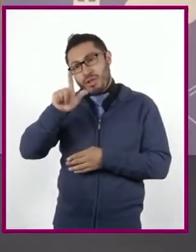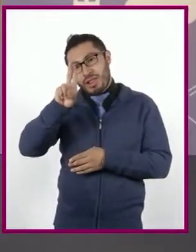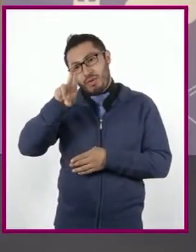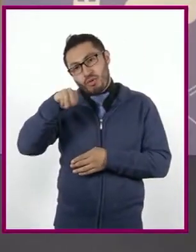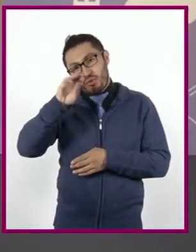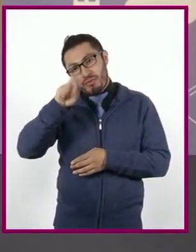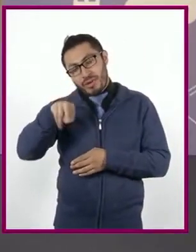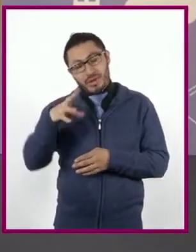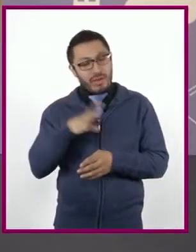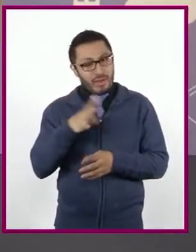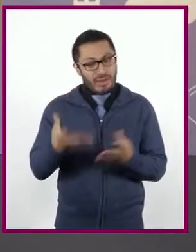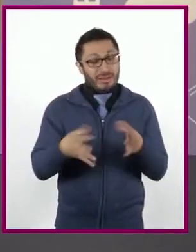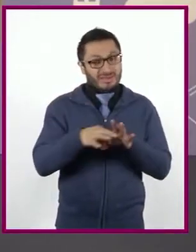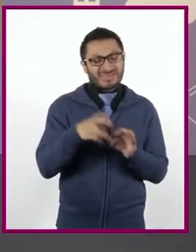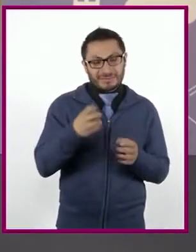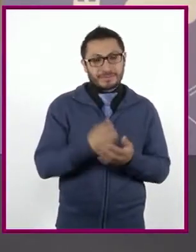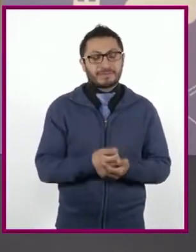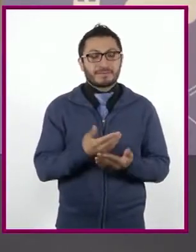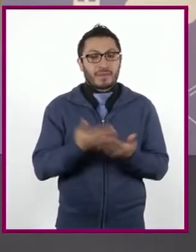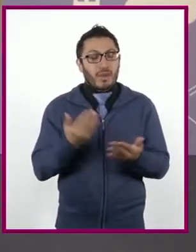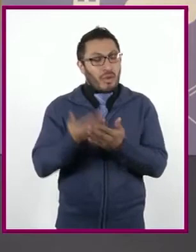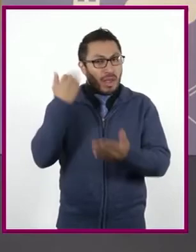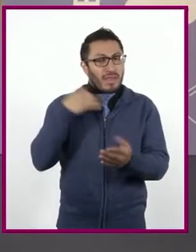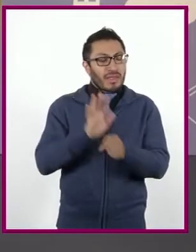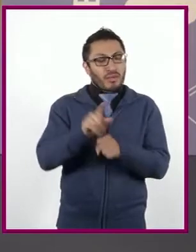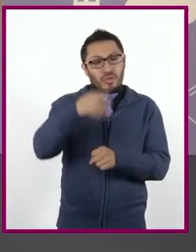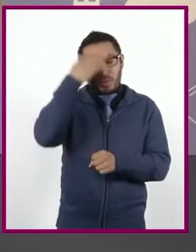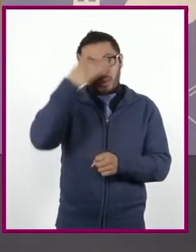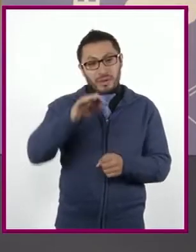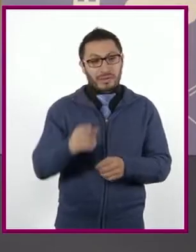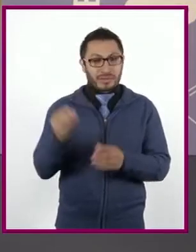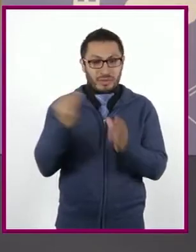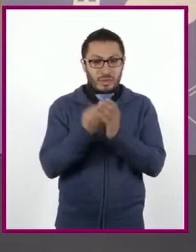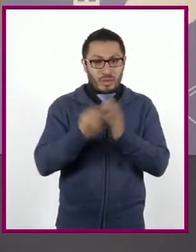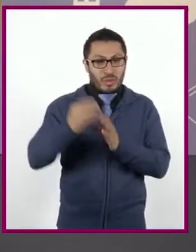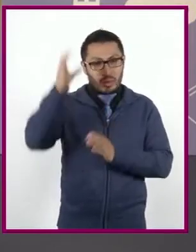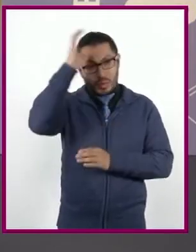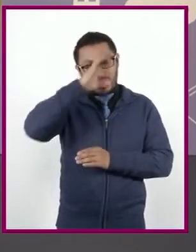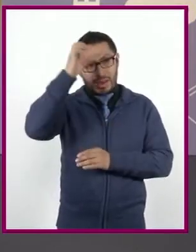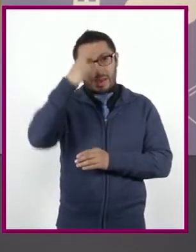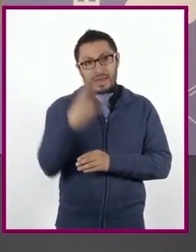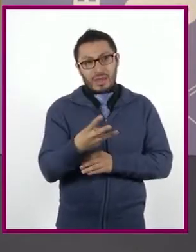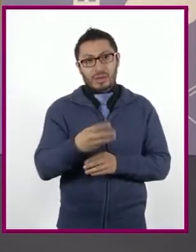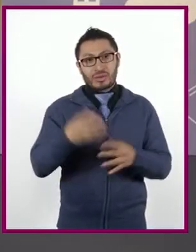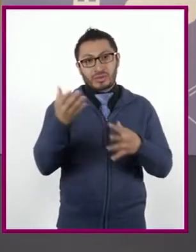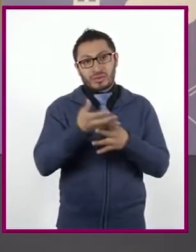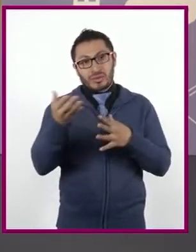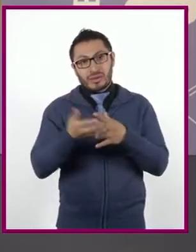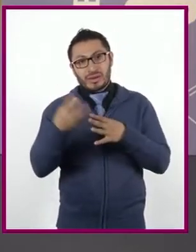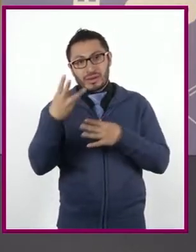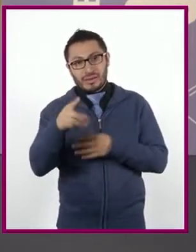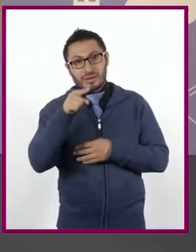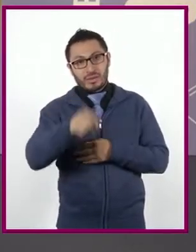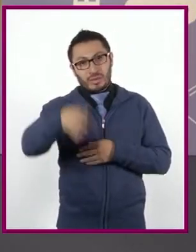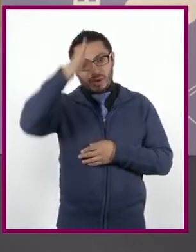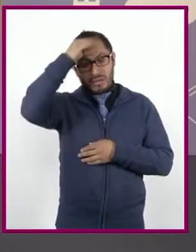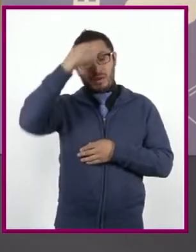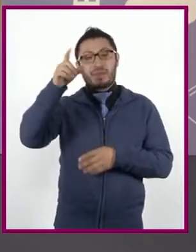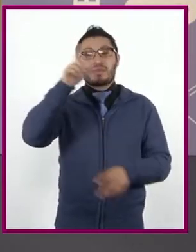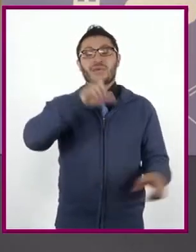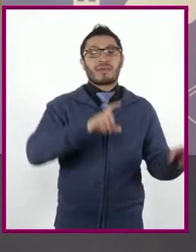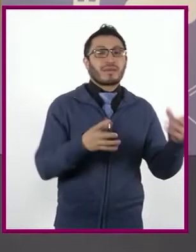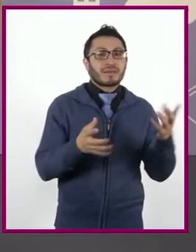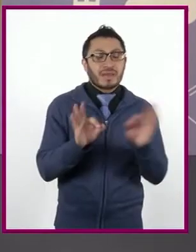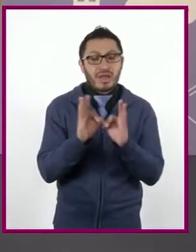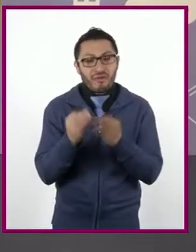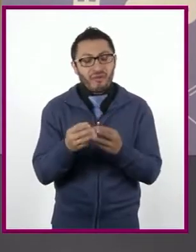Es momento de utilizar conocimientos previos. En tu curso de Ciencias 2, bloque 3, aprendiste que los estados de agregación de las